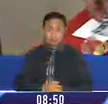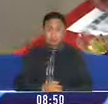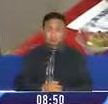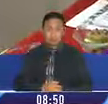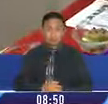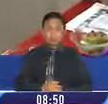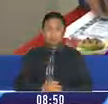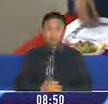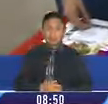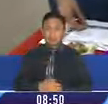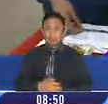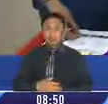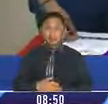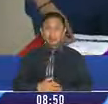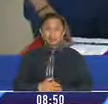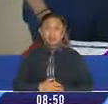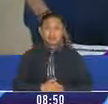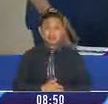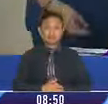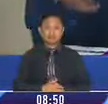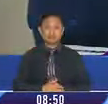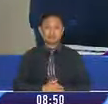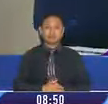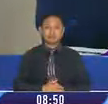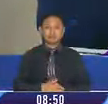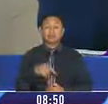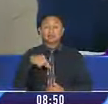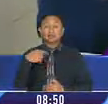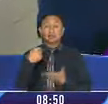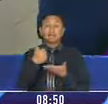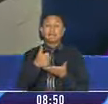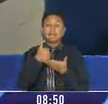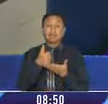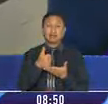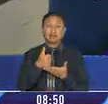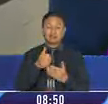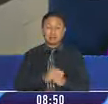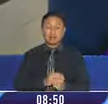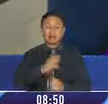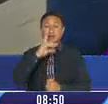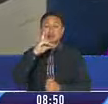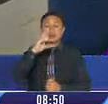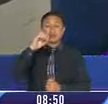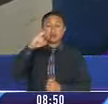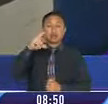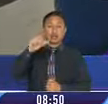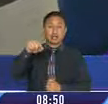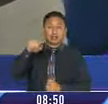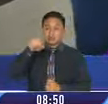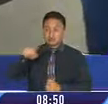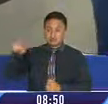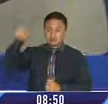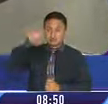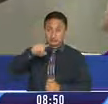nos va a explicar. Perfecto. Entonces, entre los beneficios de la donita que tenemos aquí...